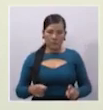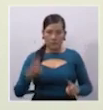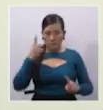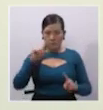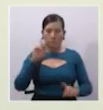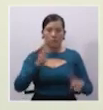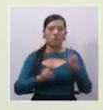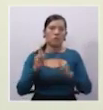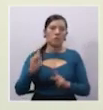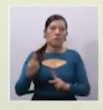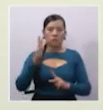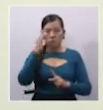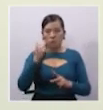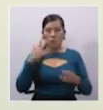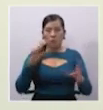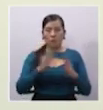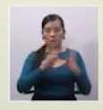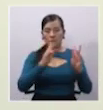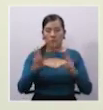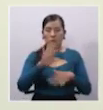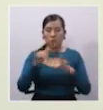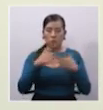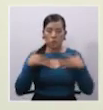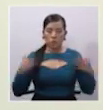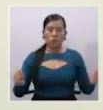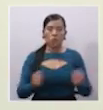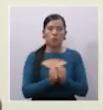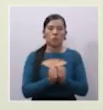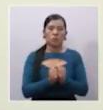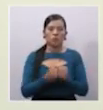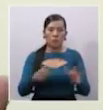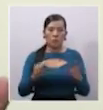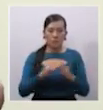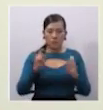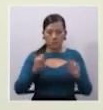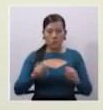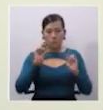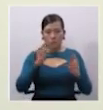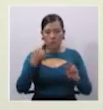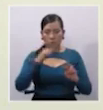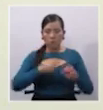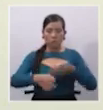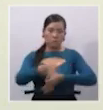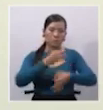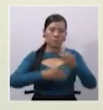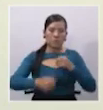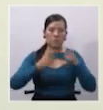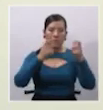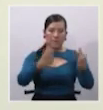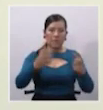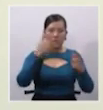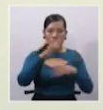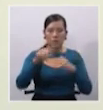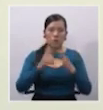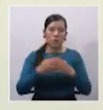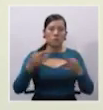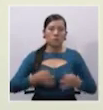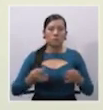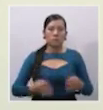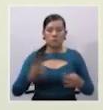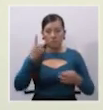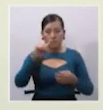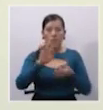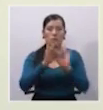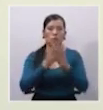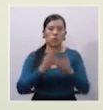porque la gente es que votó por nosotros, por eso estamos acá y debemos devolverle a lo menos con un granito de arena para